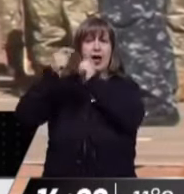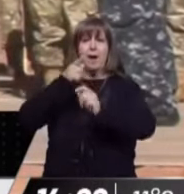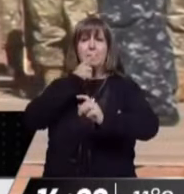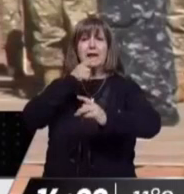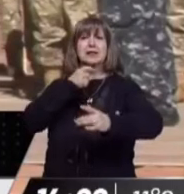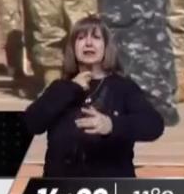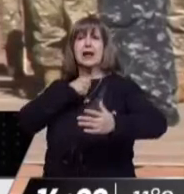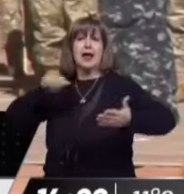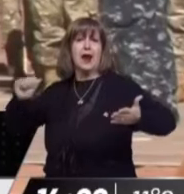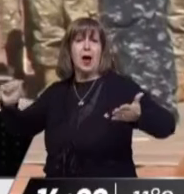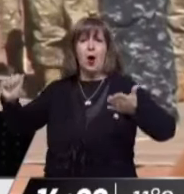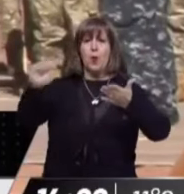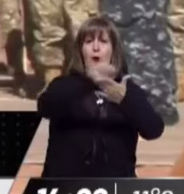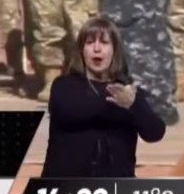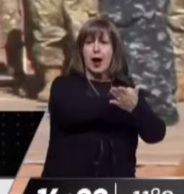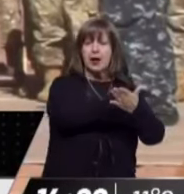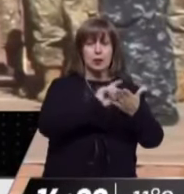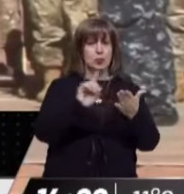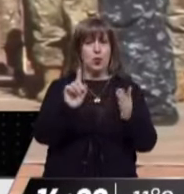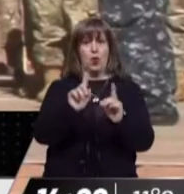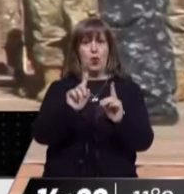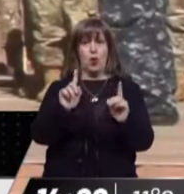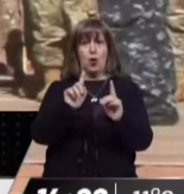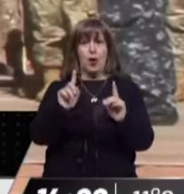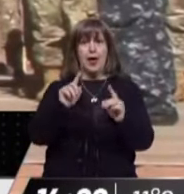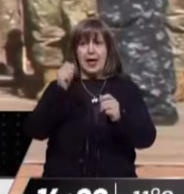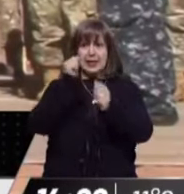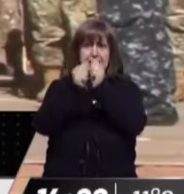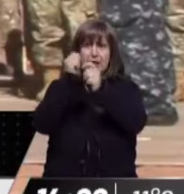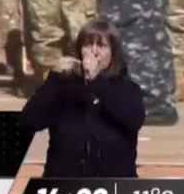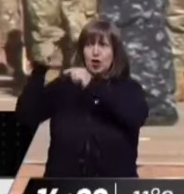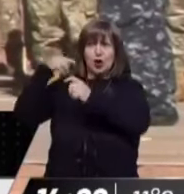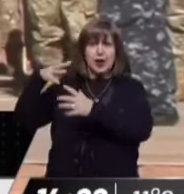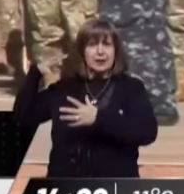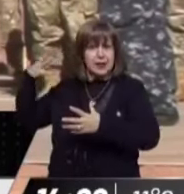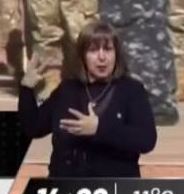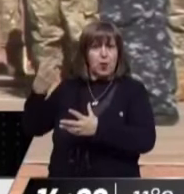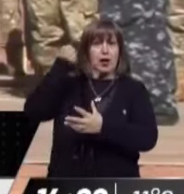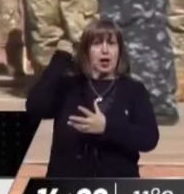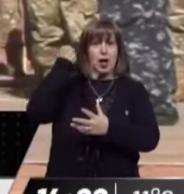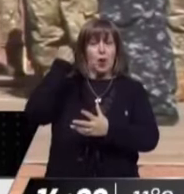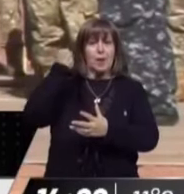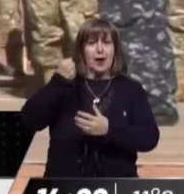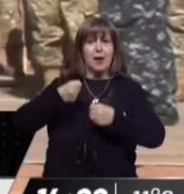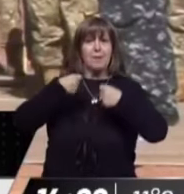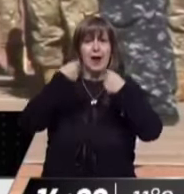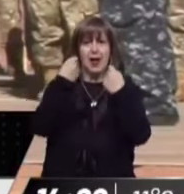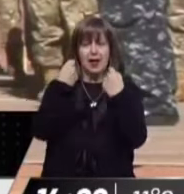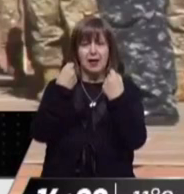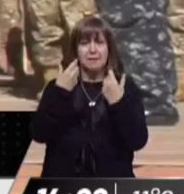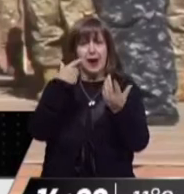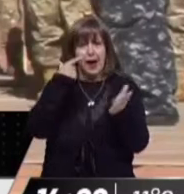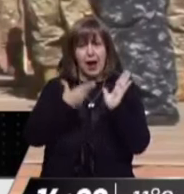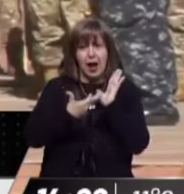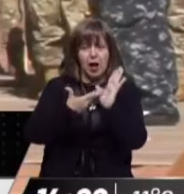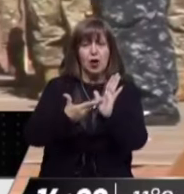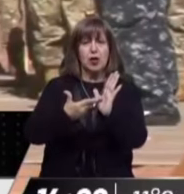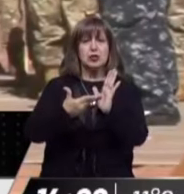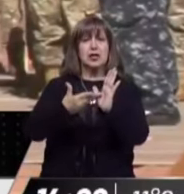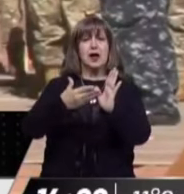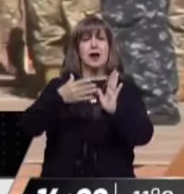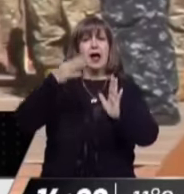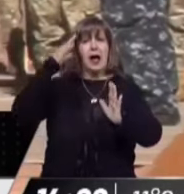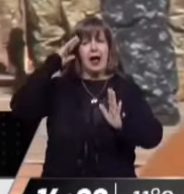borrar, con recuperar esa historia que no solamente hizo grande al Ejército Argentino, a las